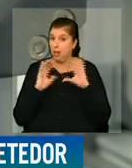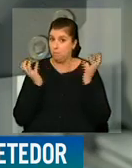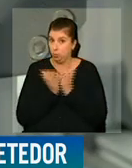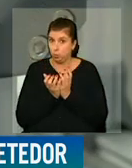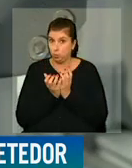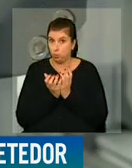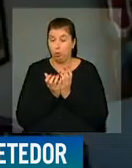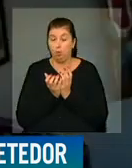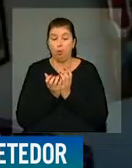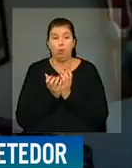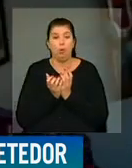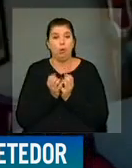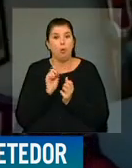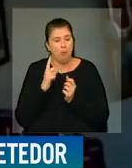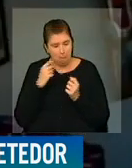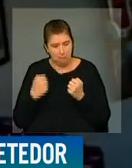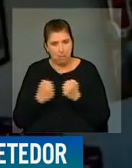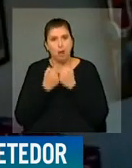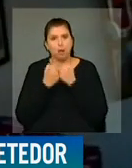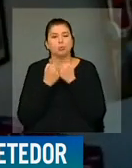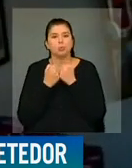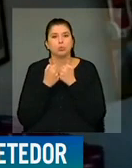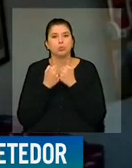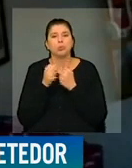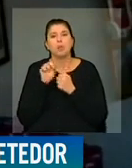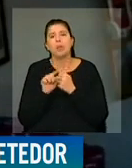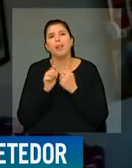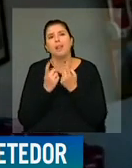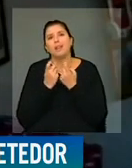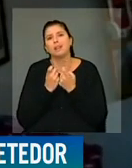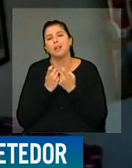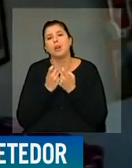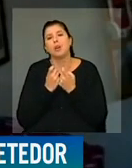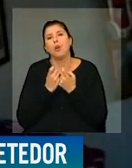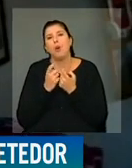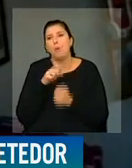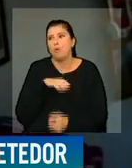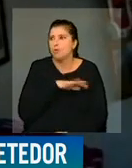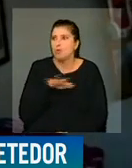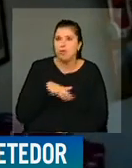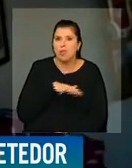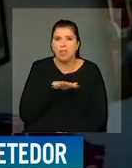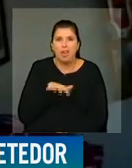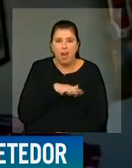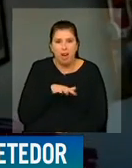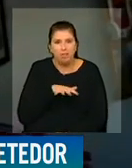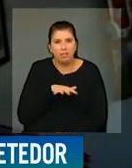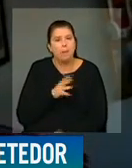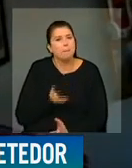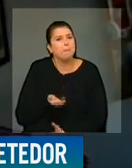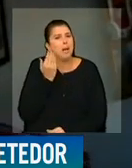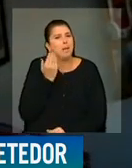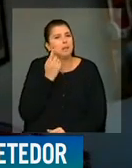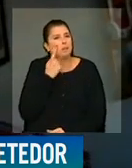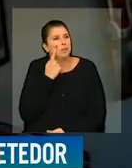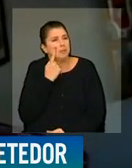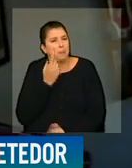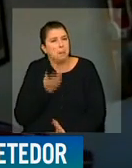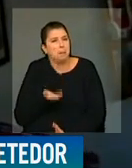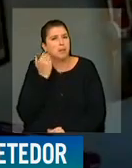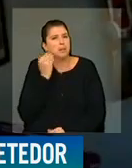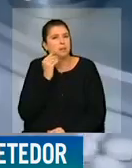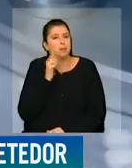muy, muy, muy impactantes y es necesario que como sociedad tengamos más conocimiento sobre estas sustancias, más conocimiento sobre